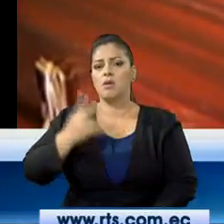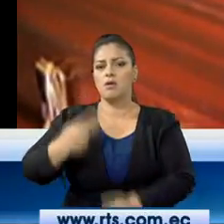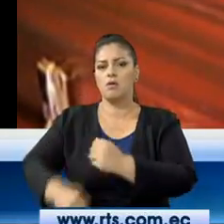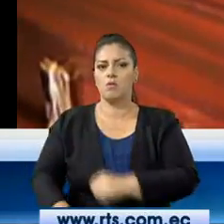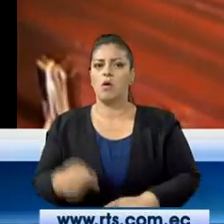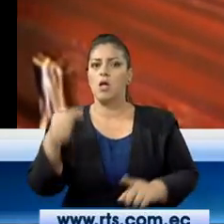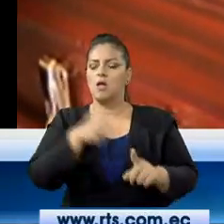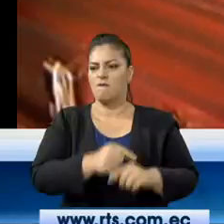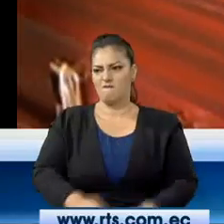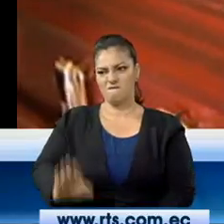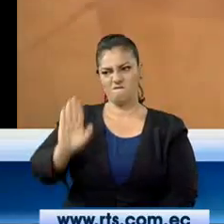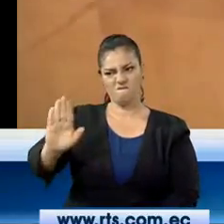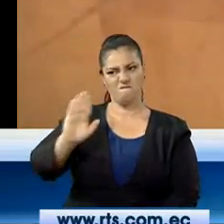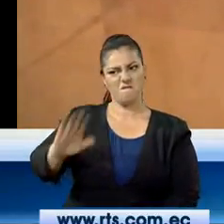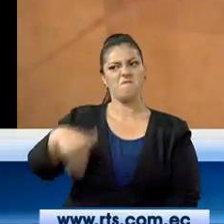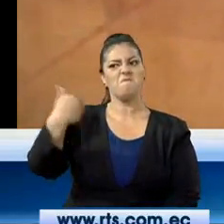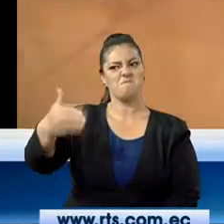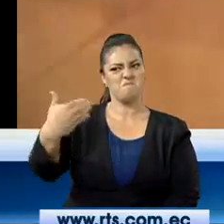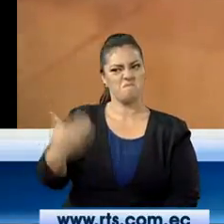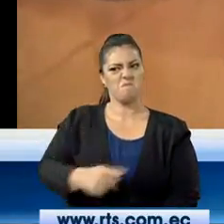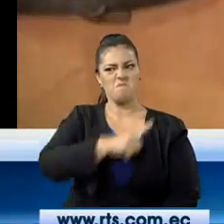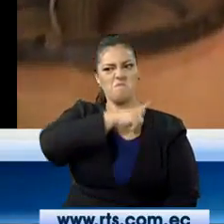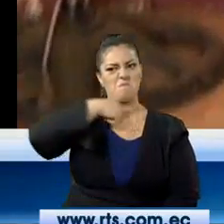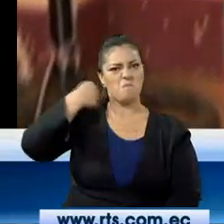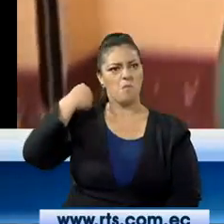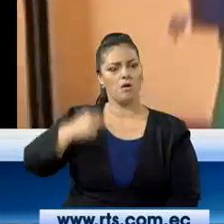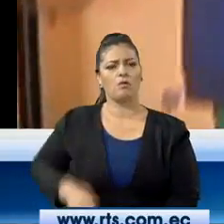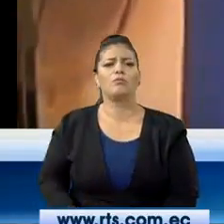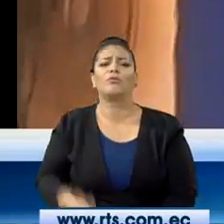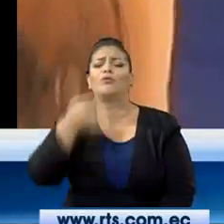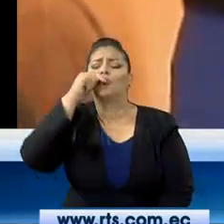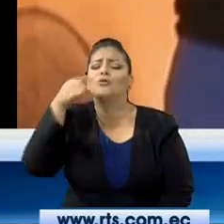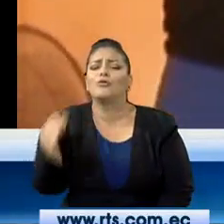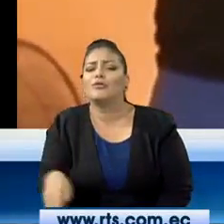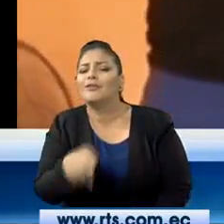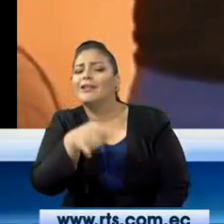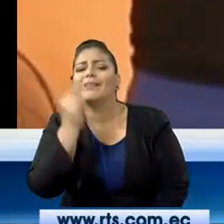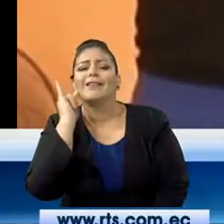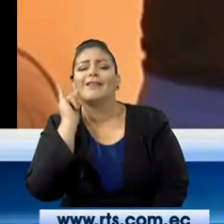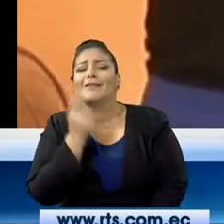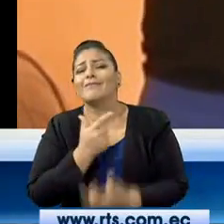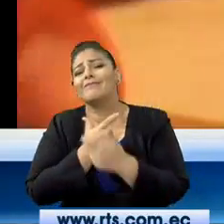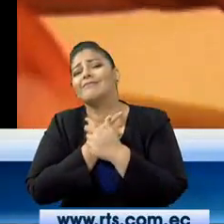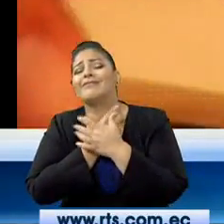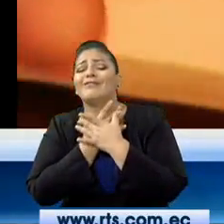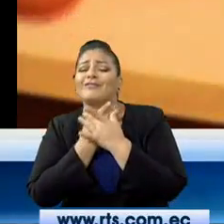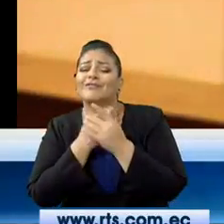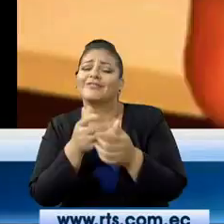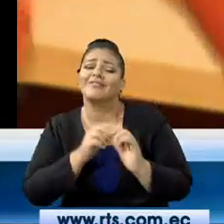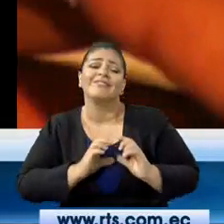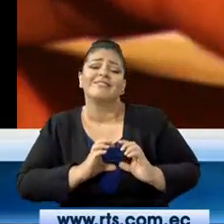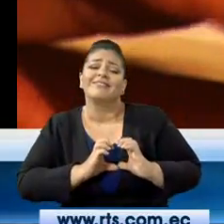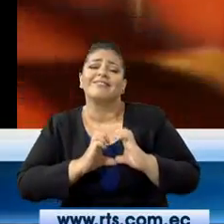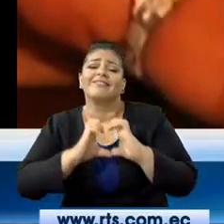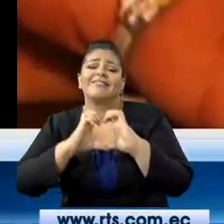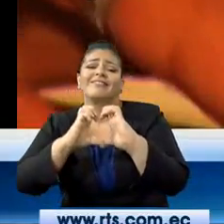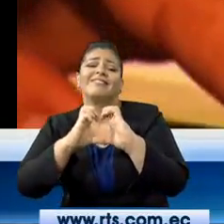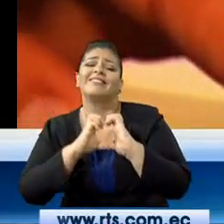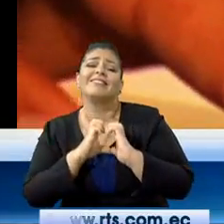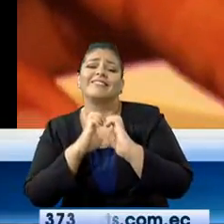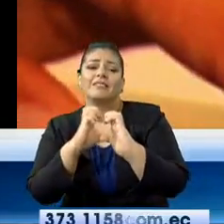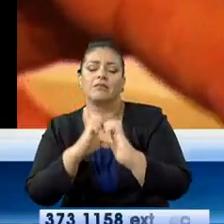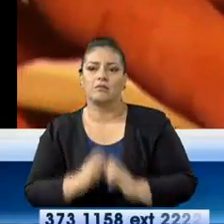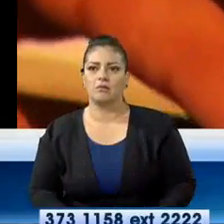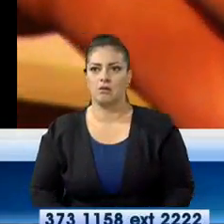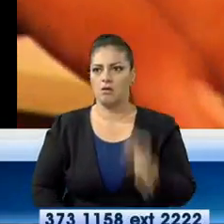con la entenada de él. Y como a mi hijo le gustaba esa chiquita, y esa señora me decía, verás mocoso, ya me vas a